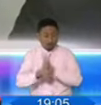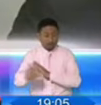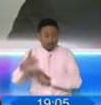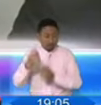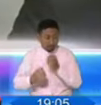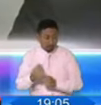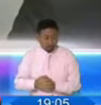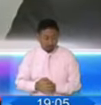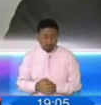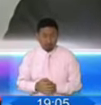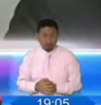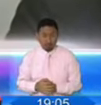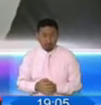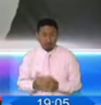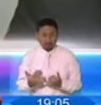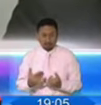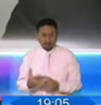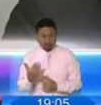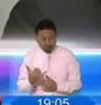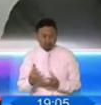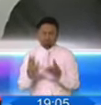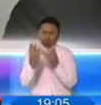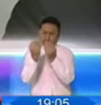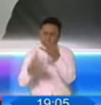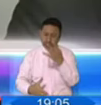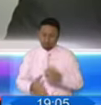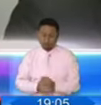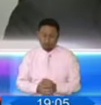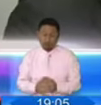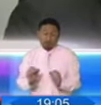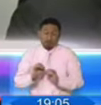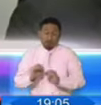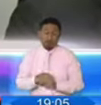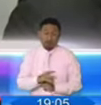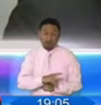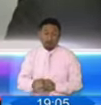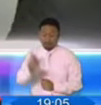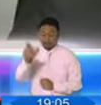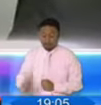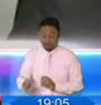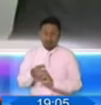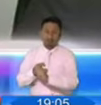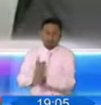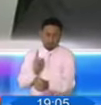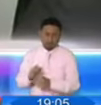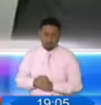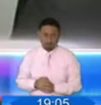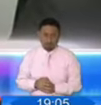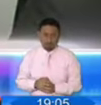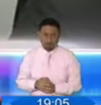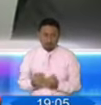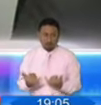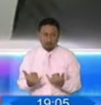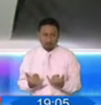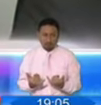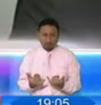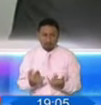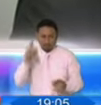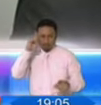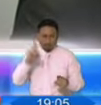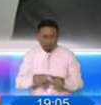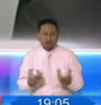irregularidades, que son muchas, o que presenten su renuncia, lo único coherente